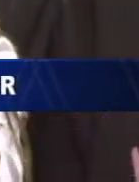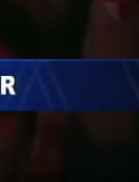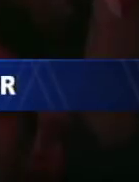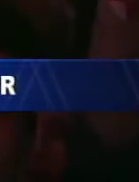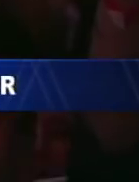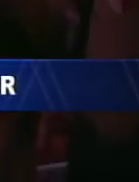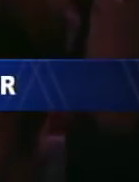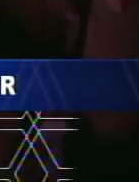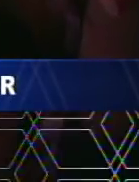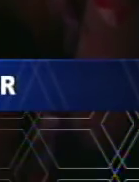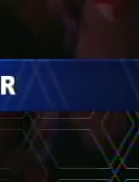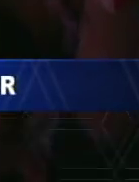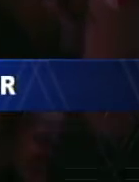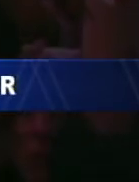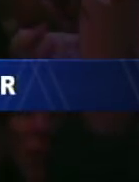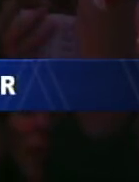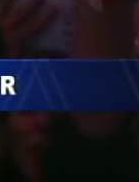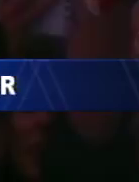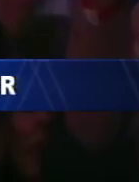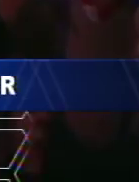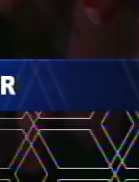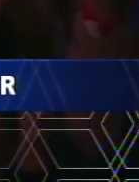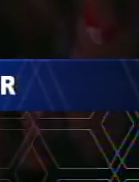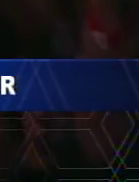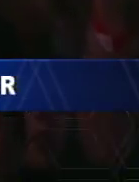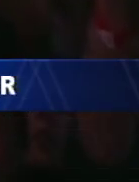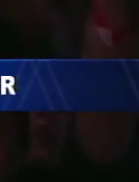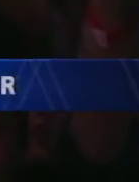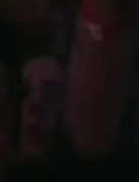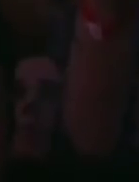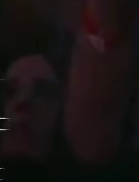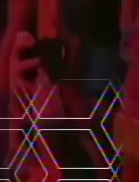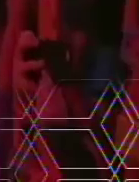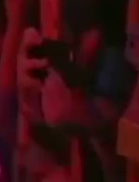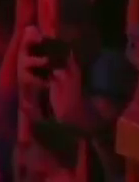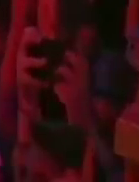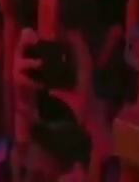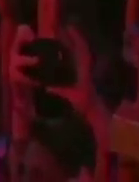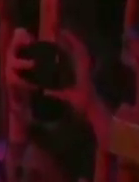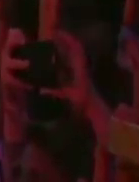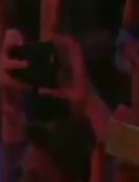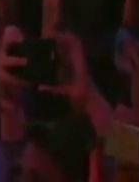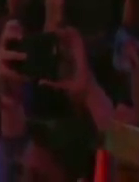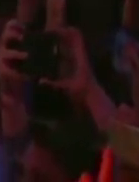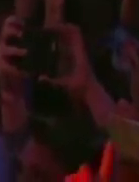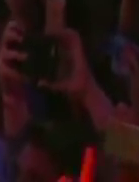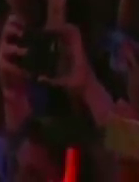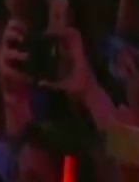Revelaciones. Ariana Grande sufrió estrés postraumático tras atentado en Manchester.